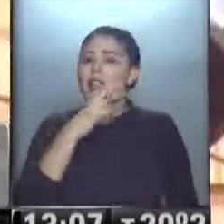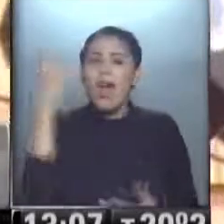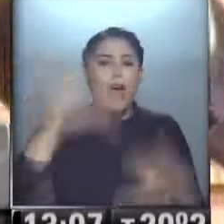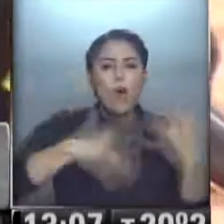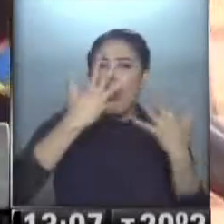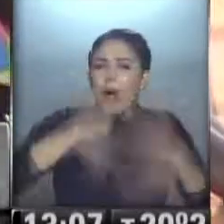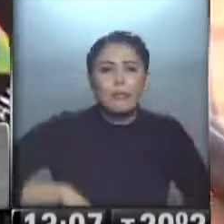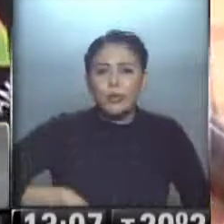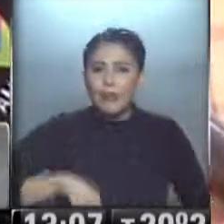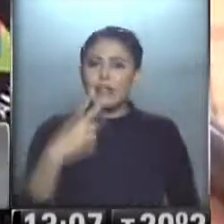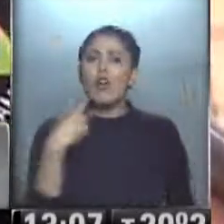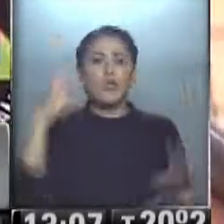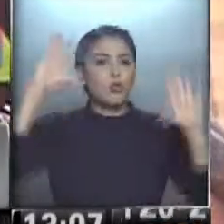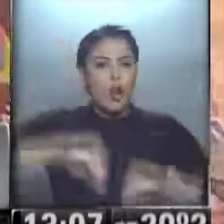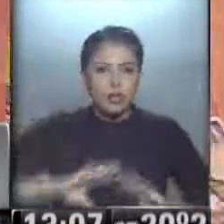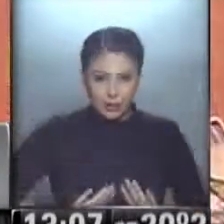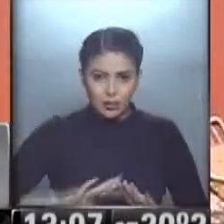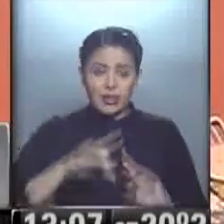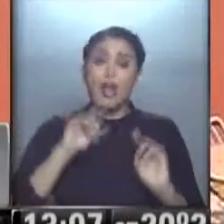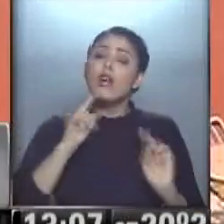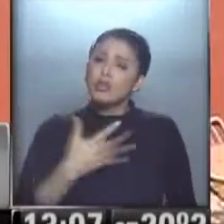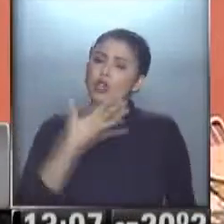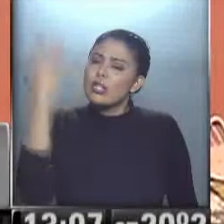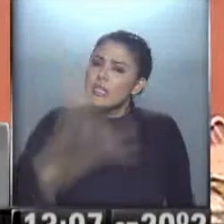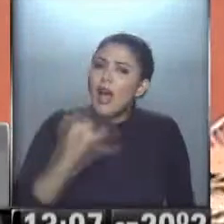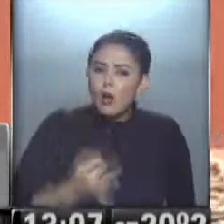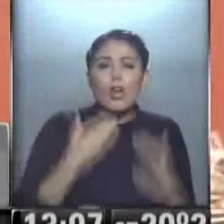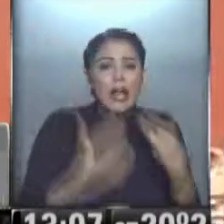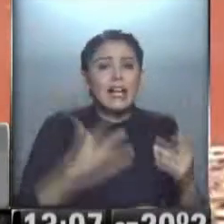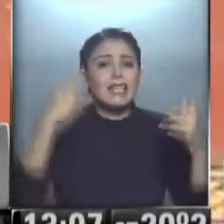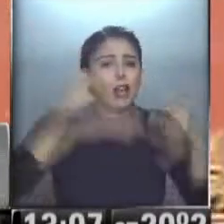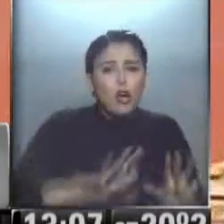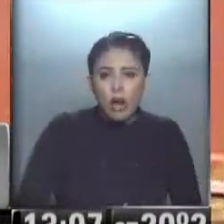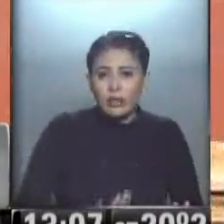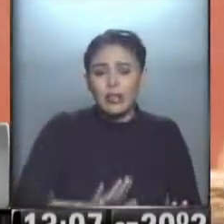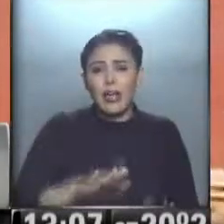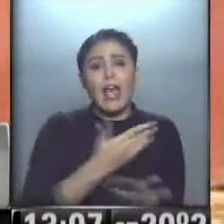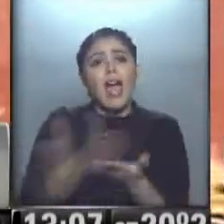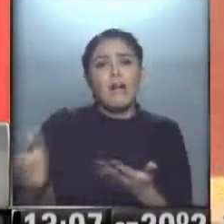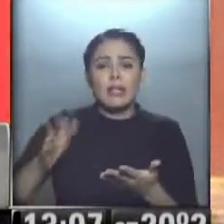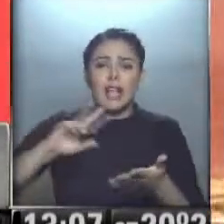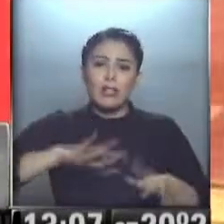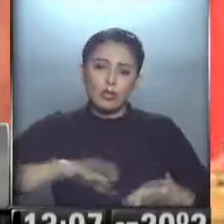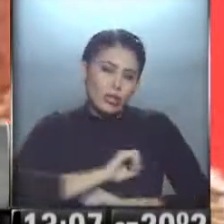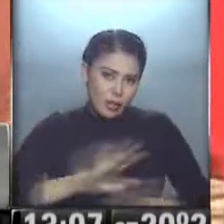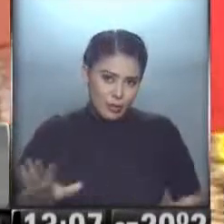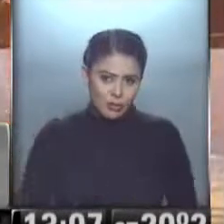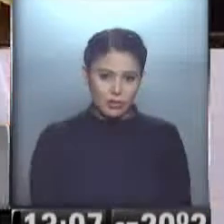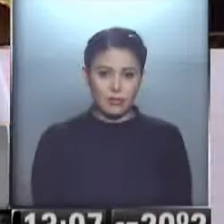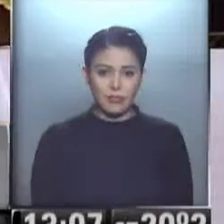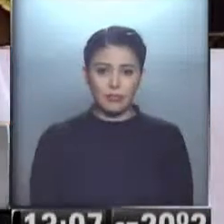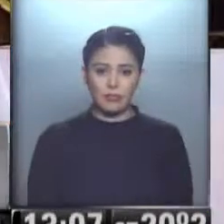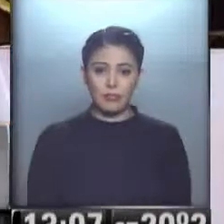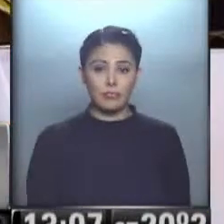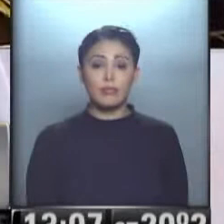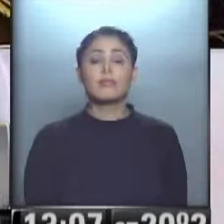inmediatamente que empezó el viento, cosa que estoy absolutamente convencido que ayudó a prevenir un sinnúmero de situaciones que hubiesen sido mucho más.